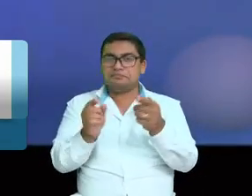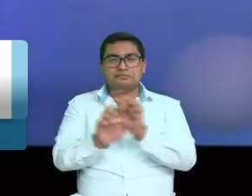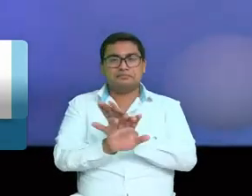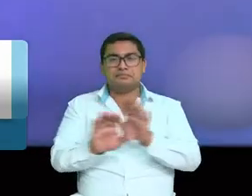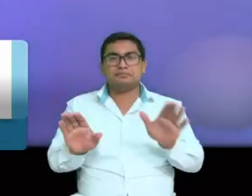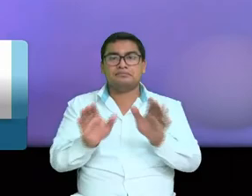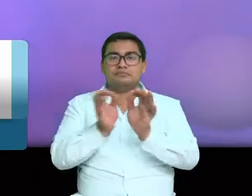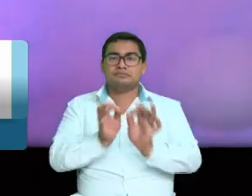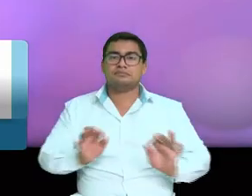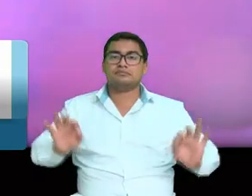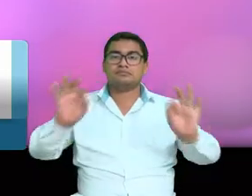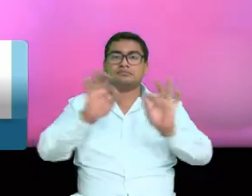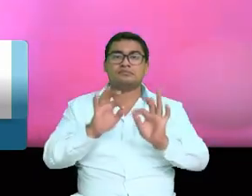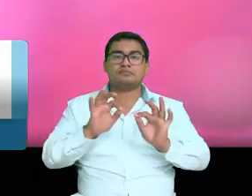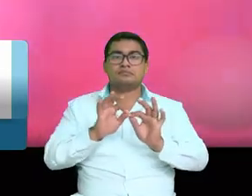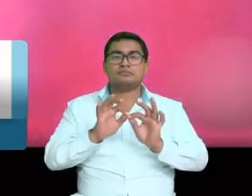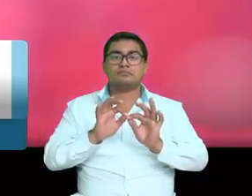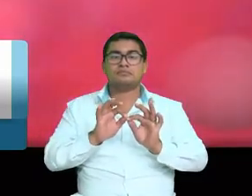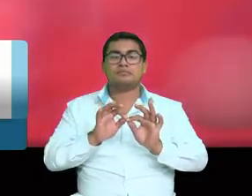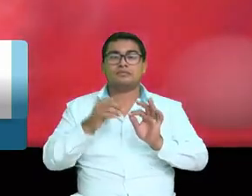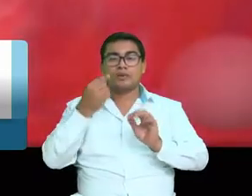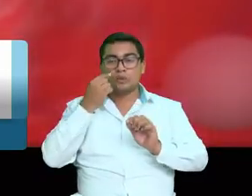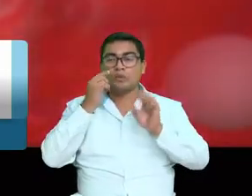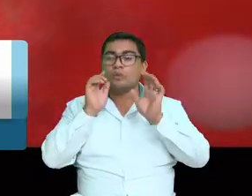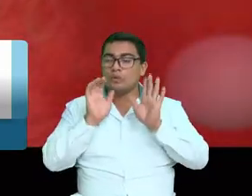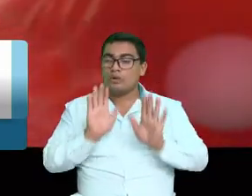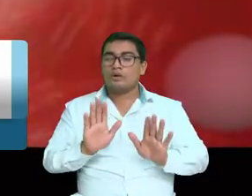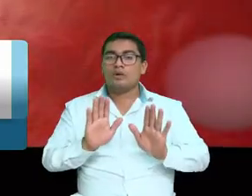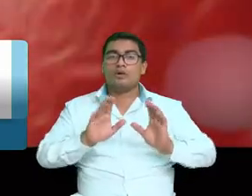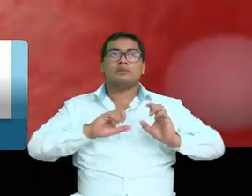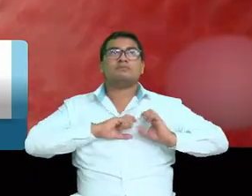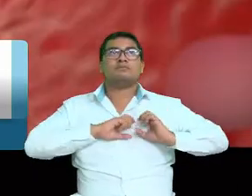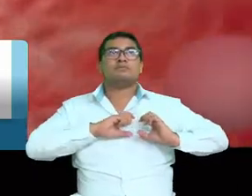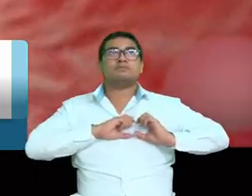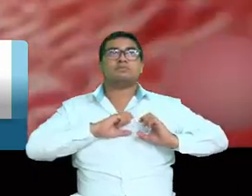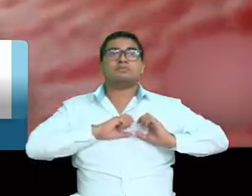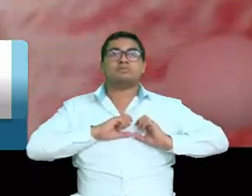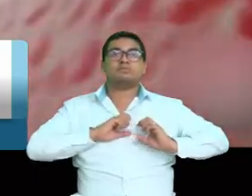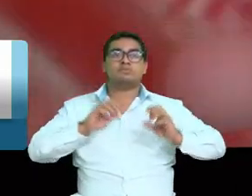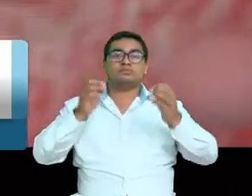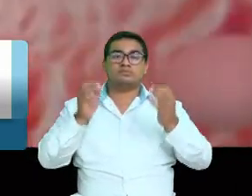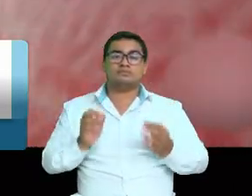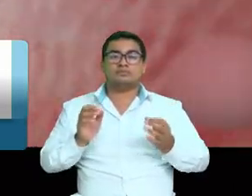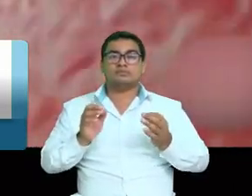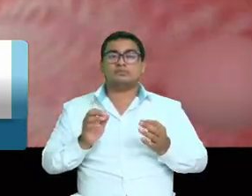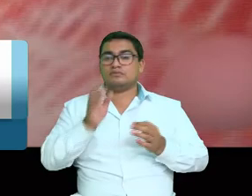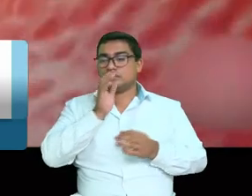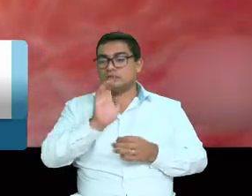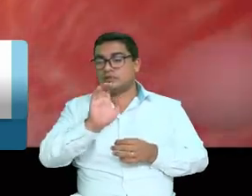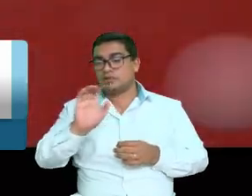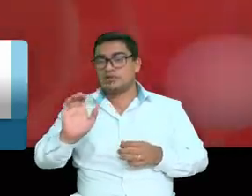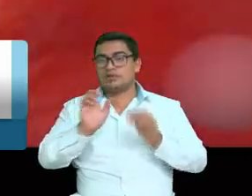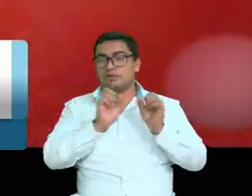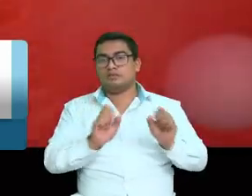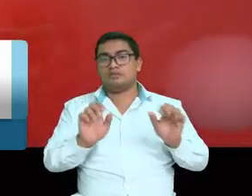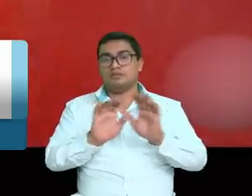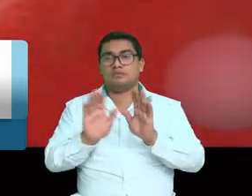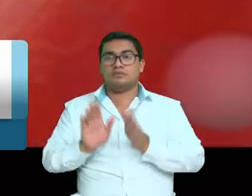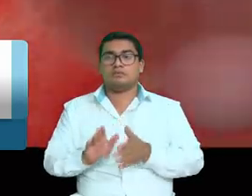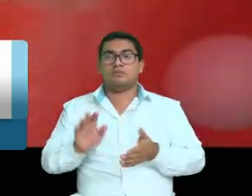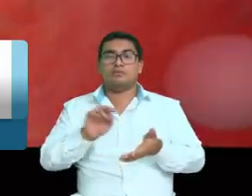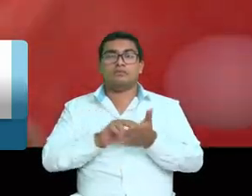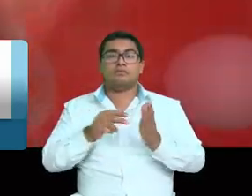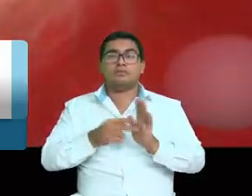de la importancia de seguir ponerle mente a nuestro sistema, el funcionamiento circulatorio de nuestros niños. Me imagino que esto tiene que ver también